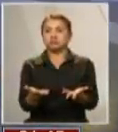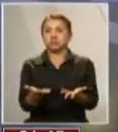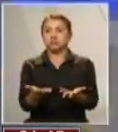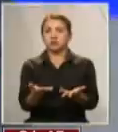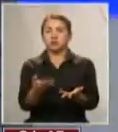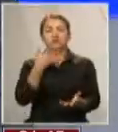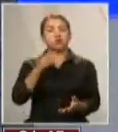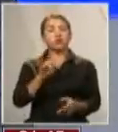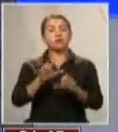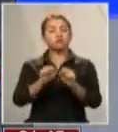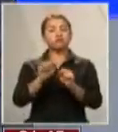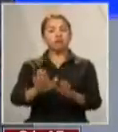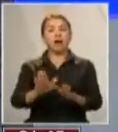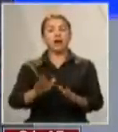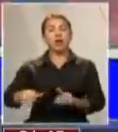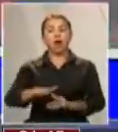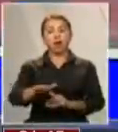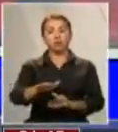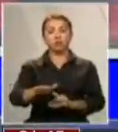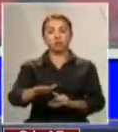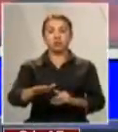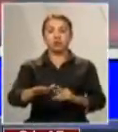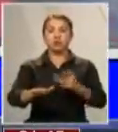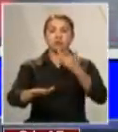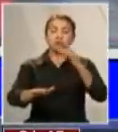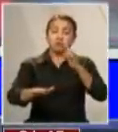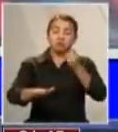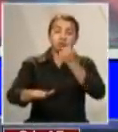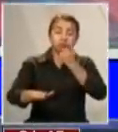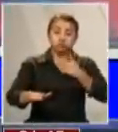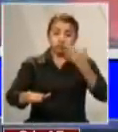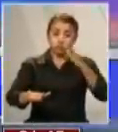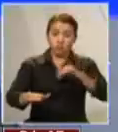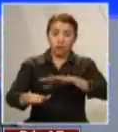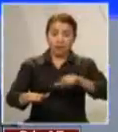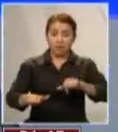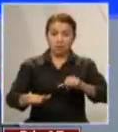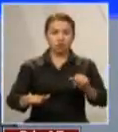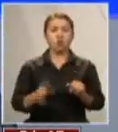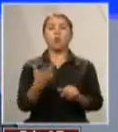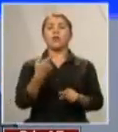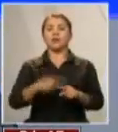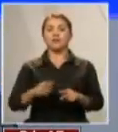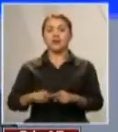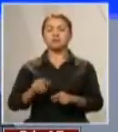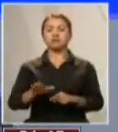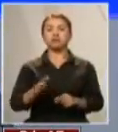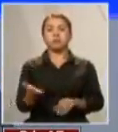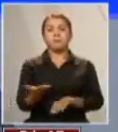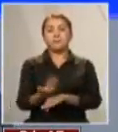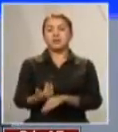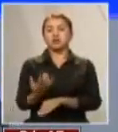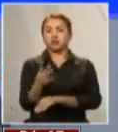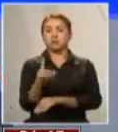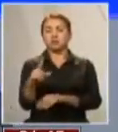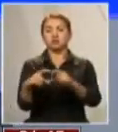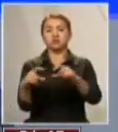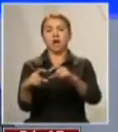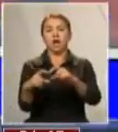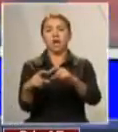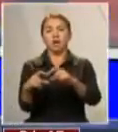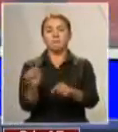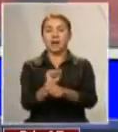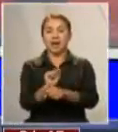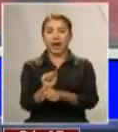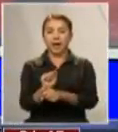criterio la está deteniendo? Probablemente si cometió una falta. No. Carabineros, ¿cuántas veces usted la ha detenido para pedirle solamente su carnet de manejar?